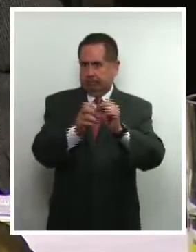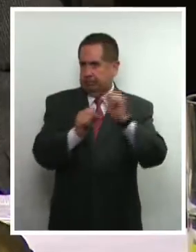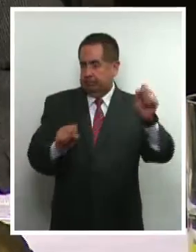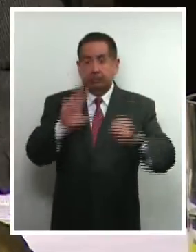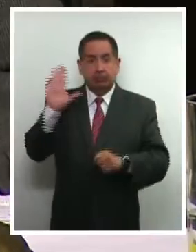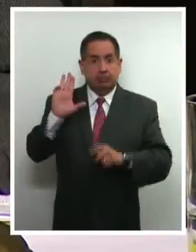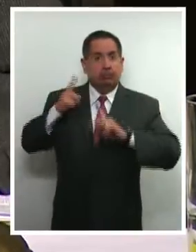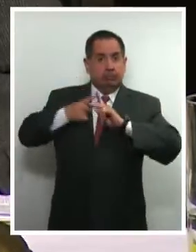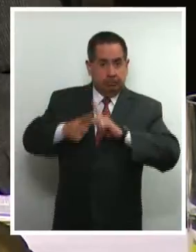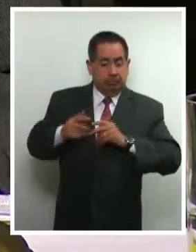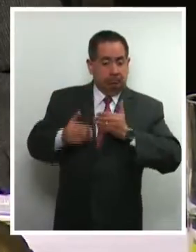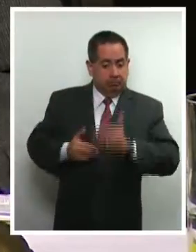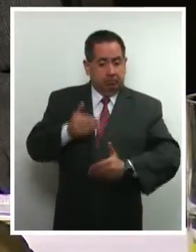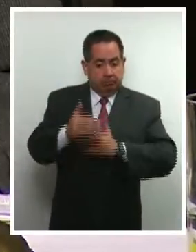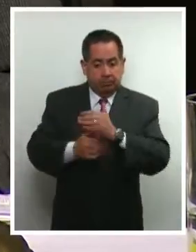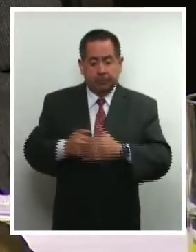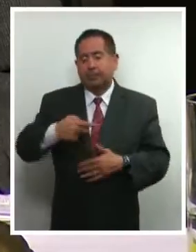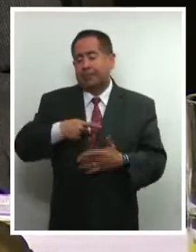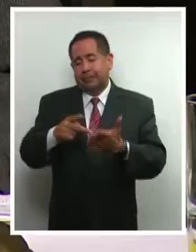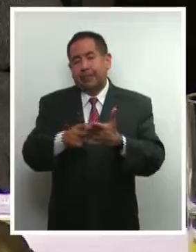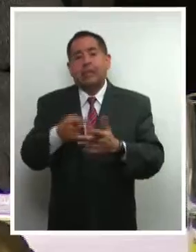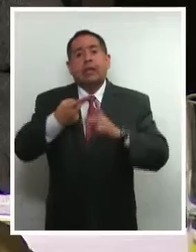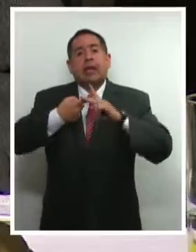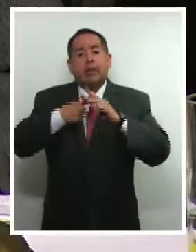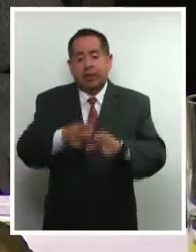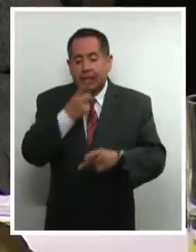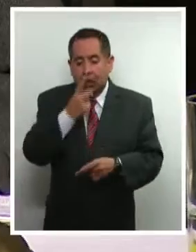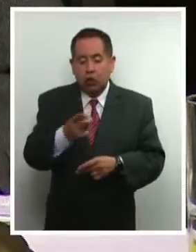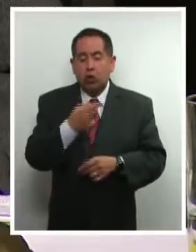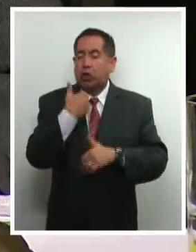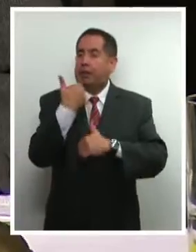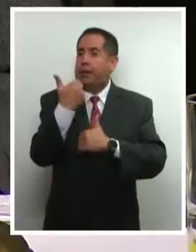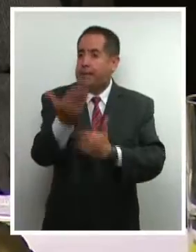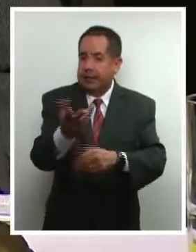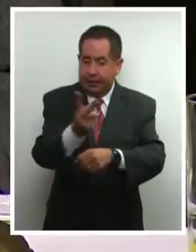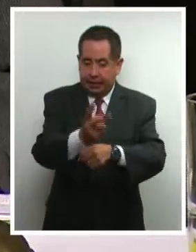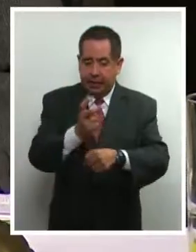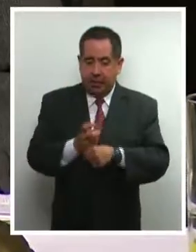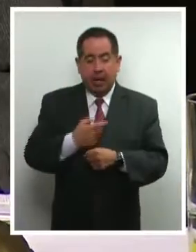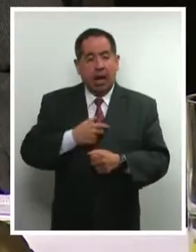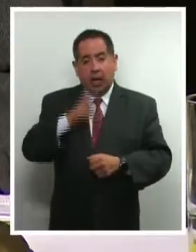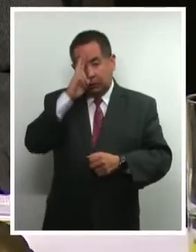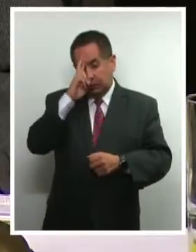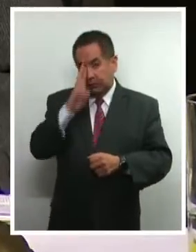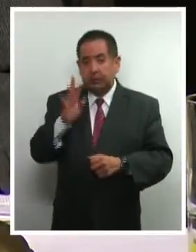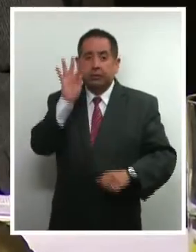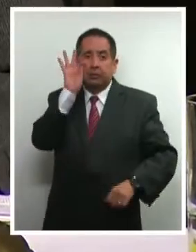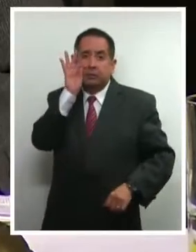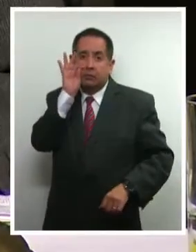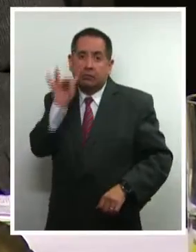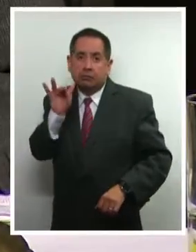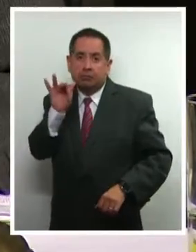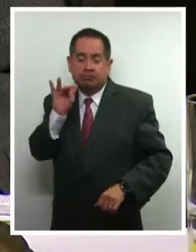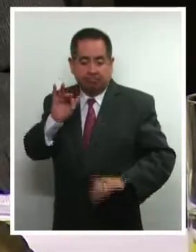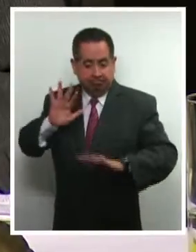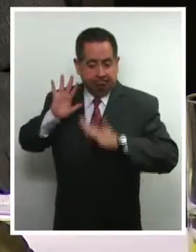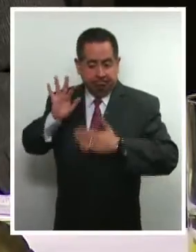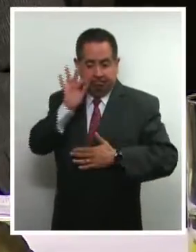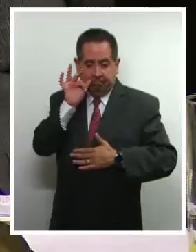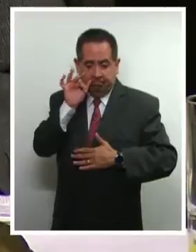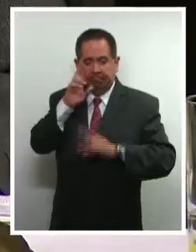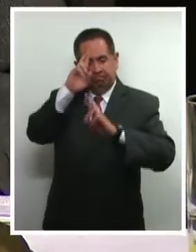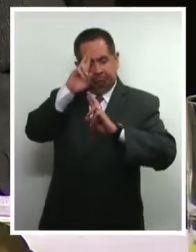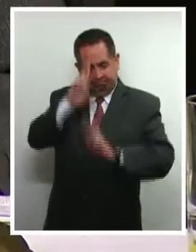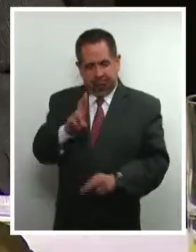Constituyente, en mi discurso inicial conminé a que honráramos los compromisos alcanzados en